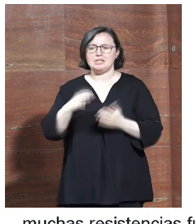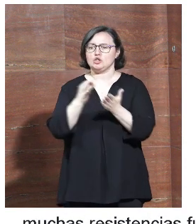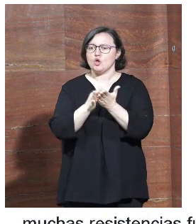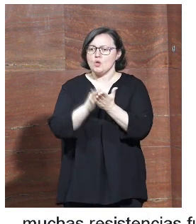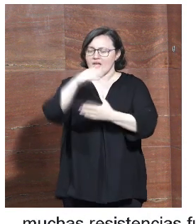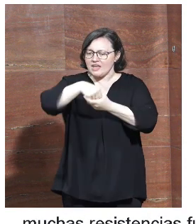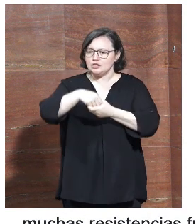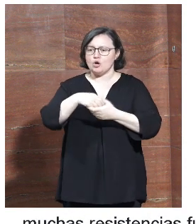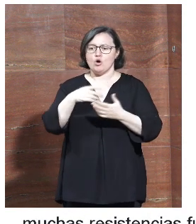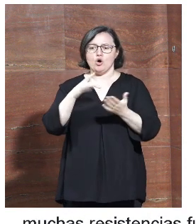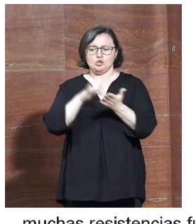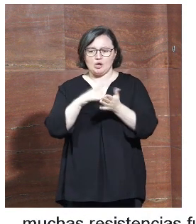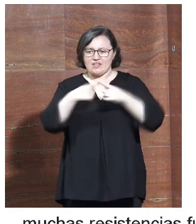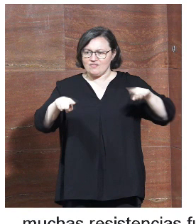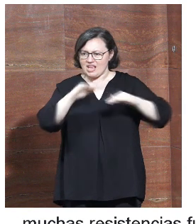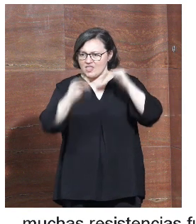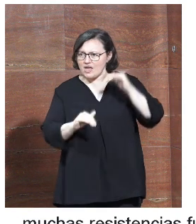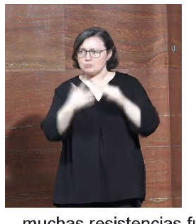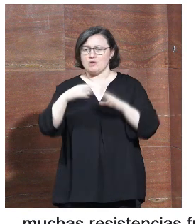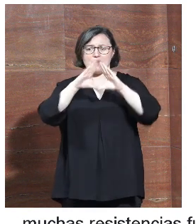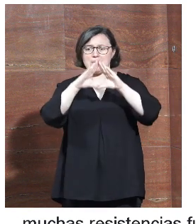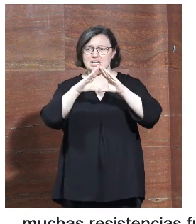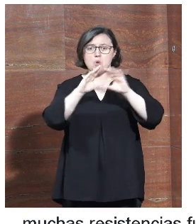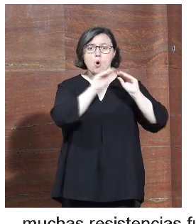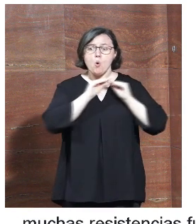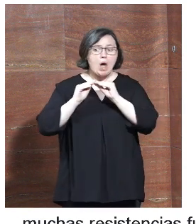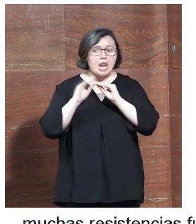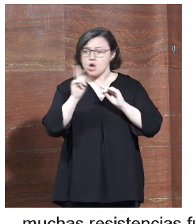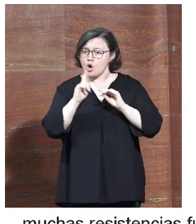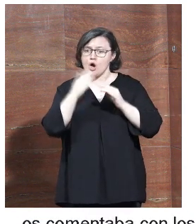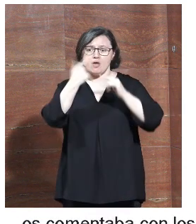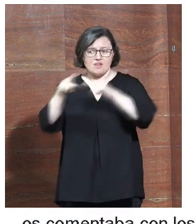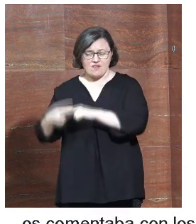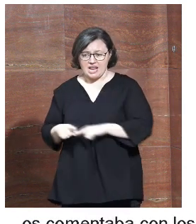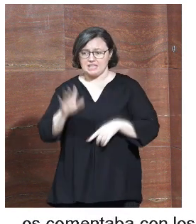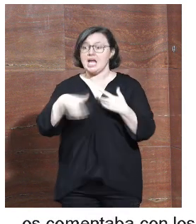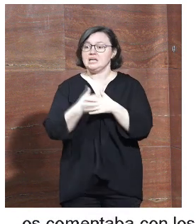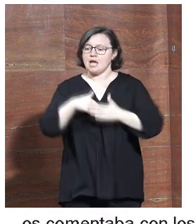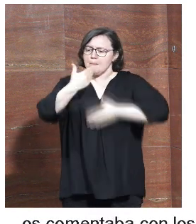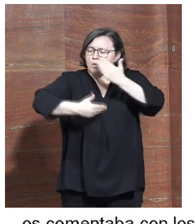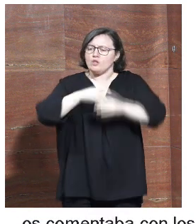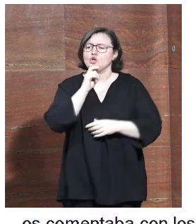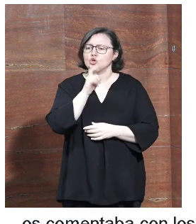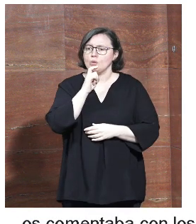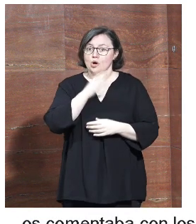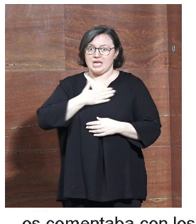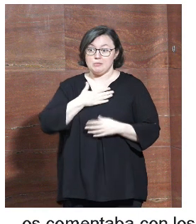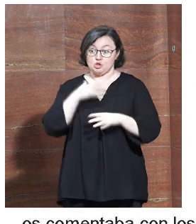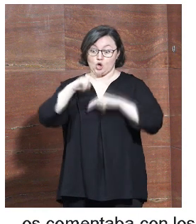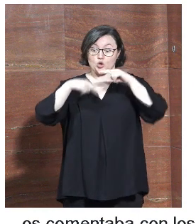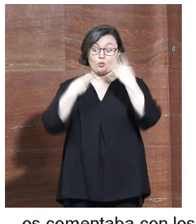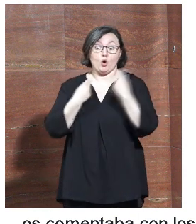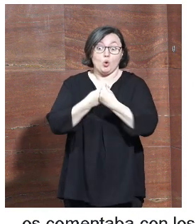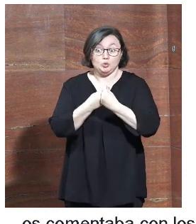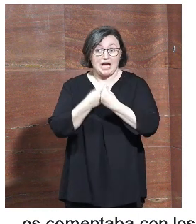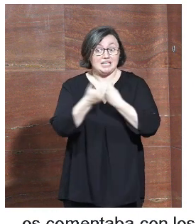las diferencias, ¿no?, los feminismos son plurales, ¿no?, la accesibilidad de los espacios y también de los procesos, ¿no? Si queremos construir juntas, tenemos que hacer